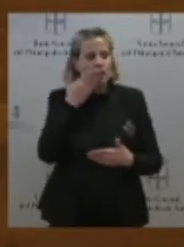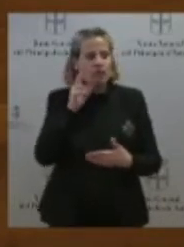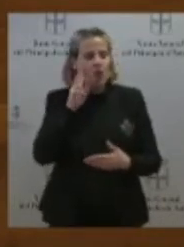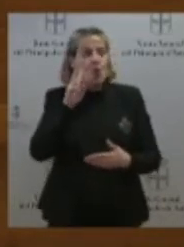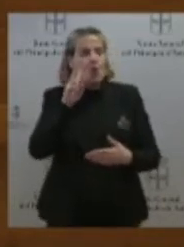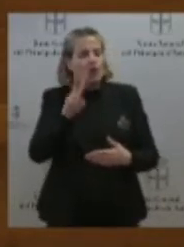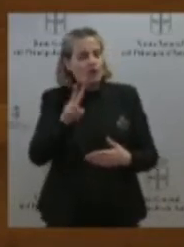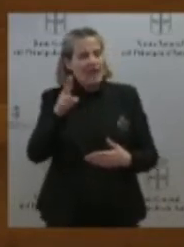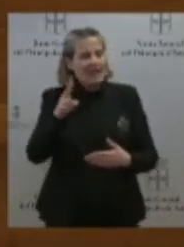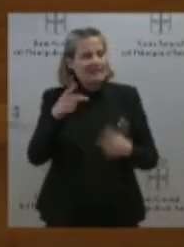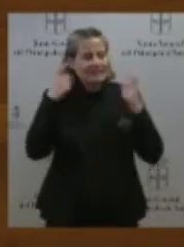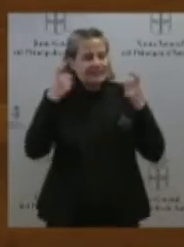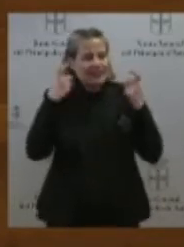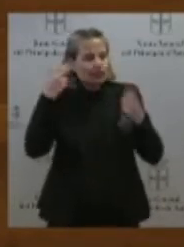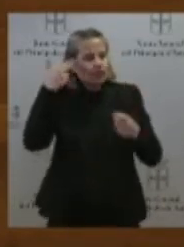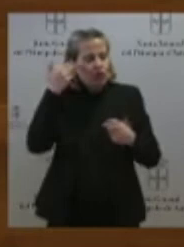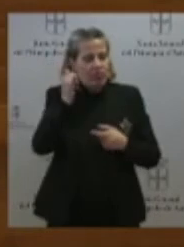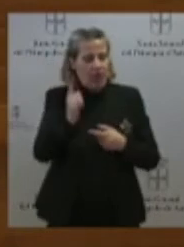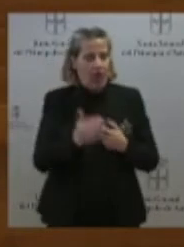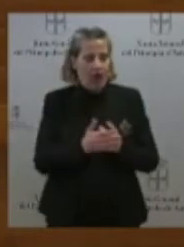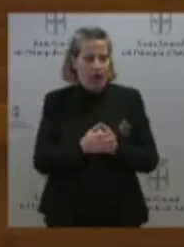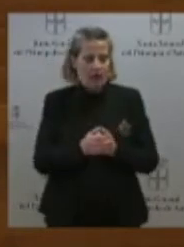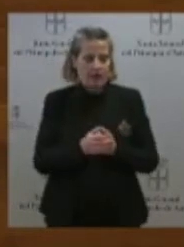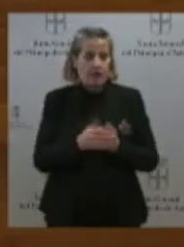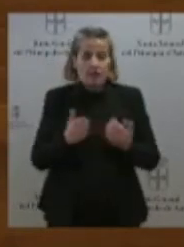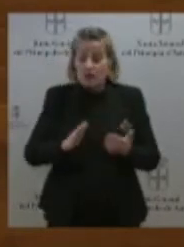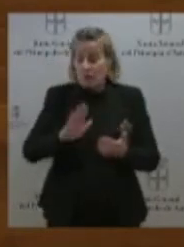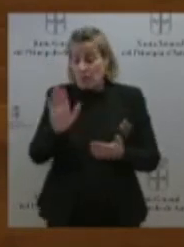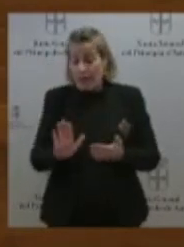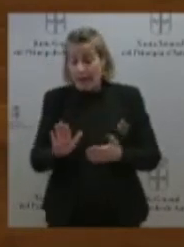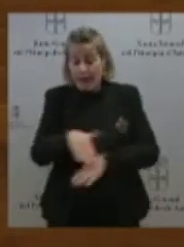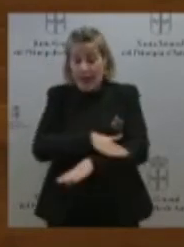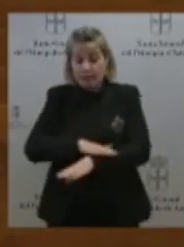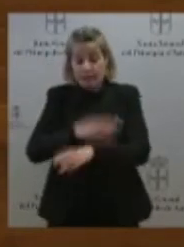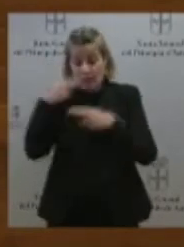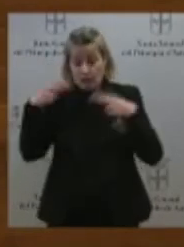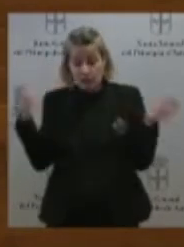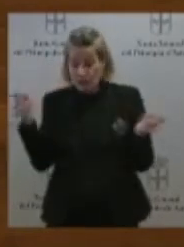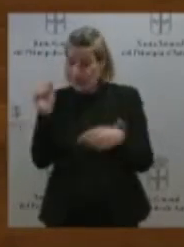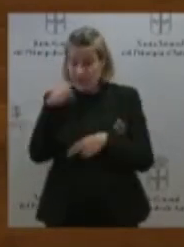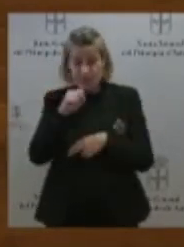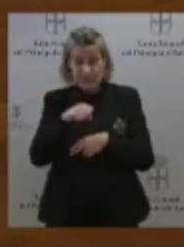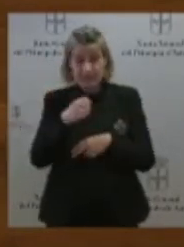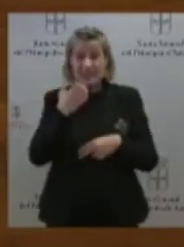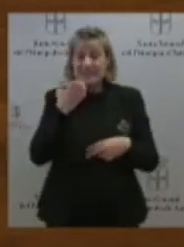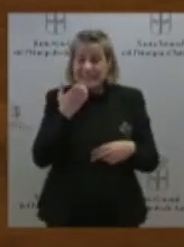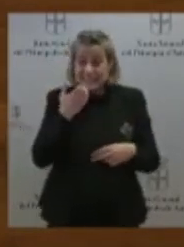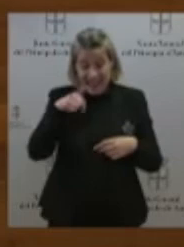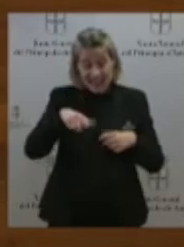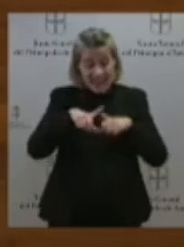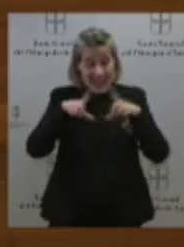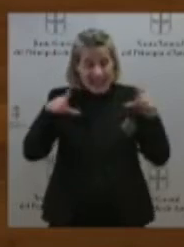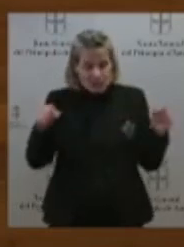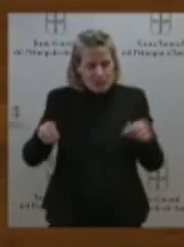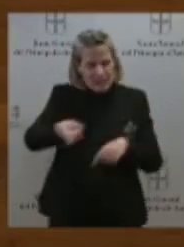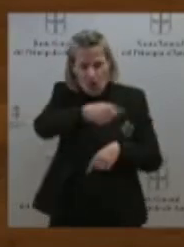administraciones públicas. Si en Asturias todas cuidamos de todas, Hagamos de este eslogan un principio extensivo al tema que